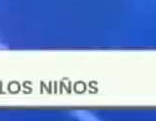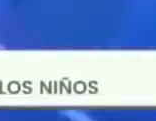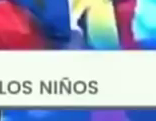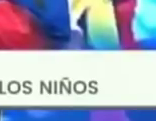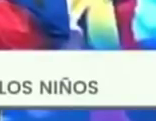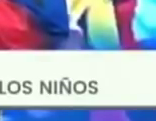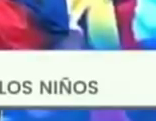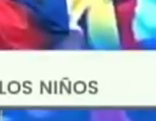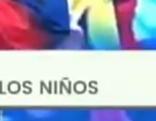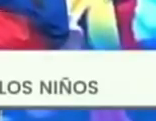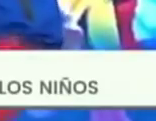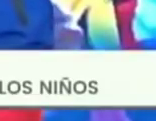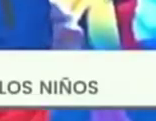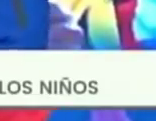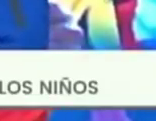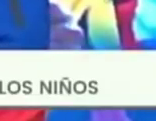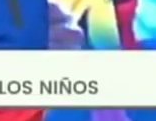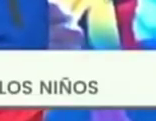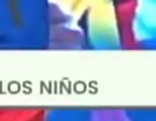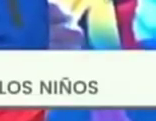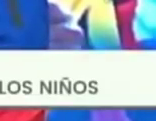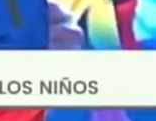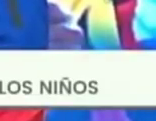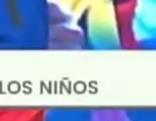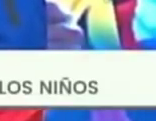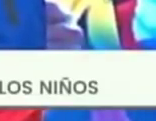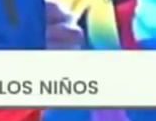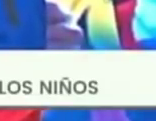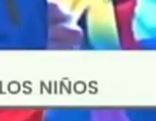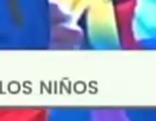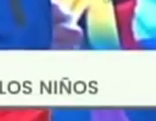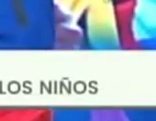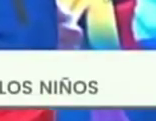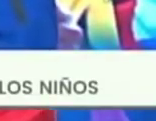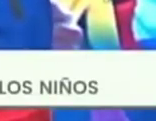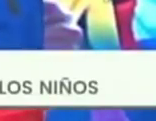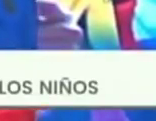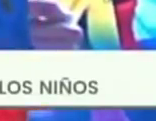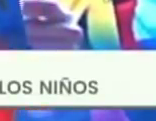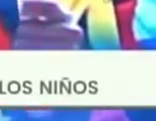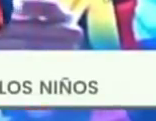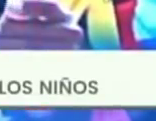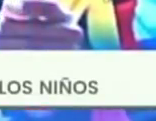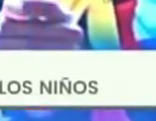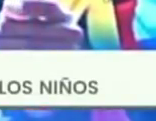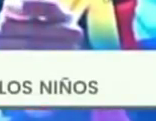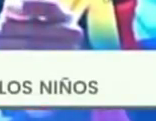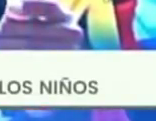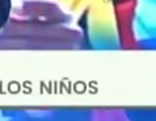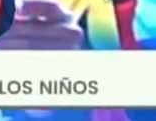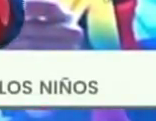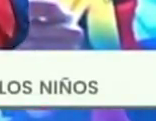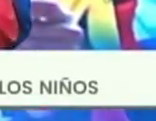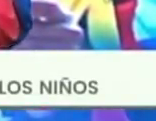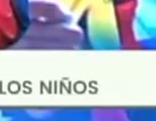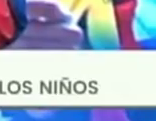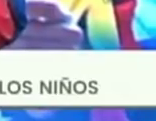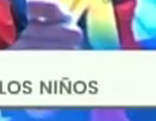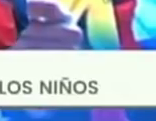¿7 nietas y 5 nietos? 12 nietos y nietas. Y estamos esperando uno nuevo que viene ahora. No nos han dicho si es varón o